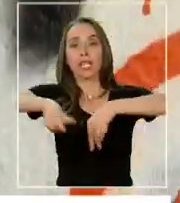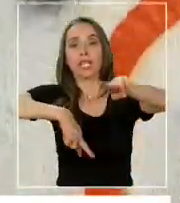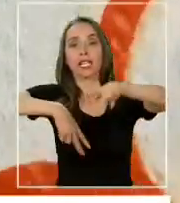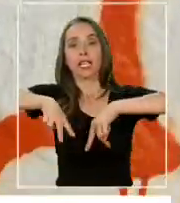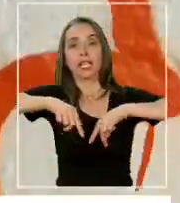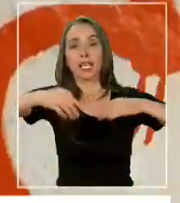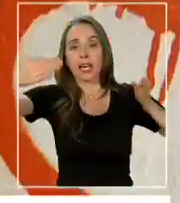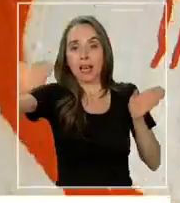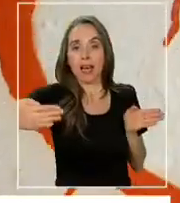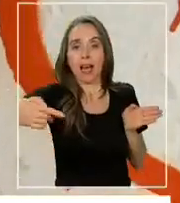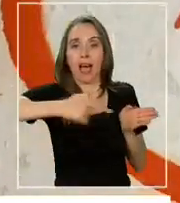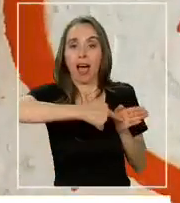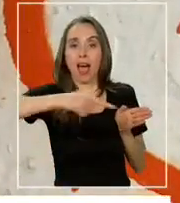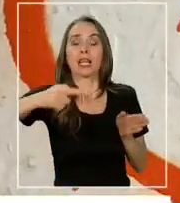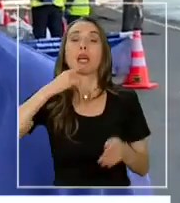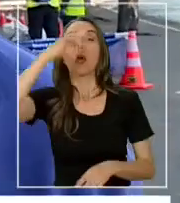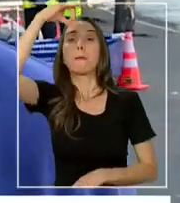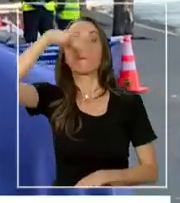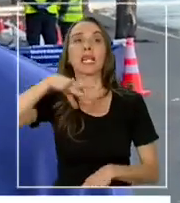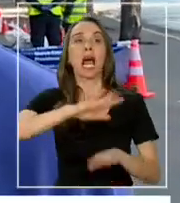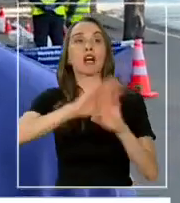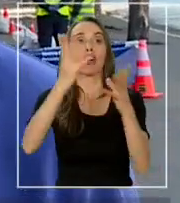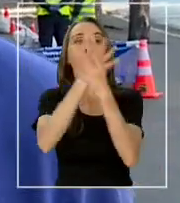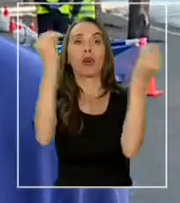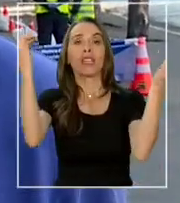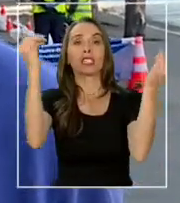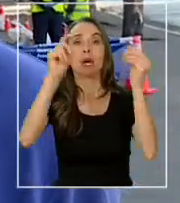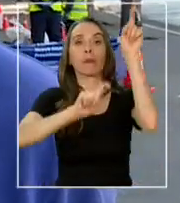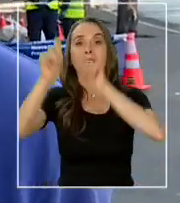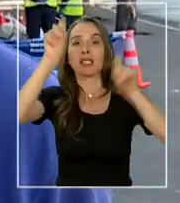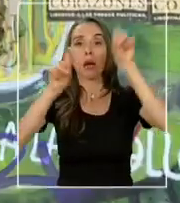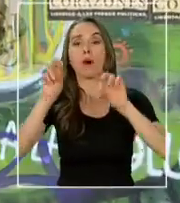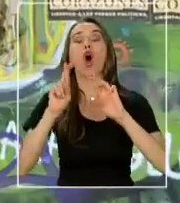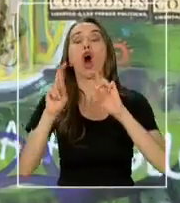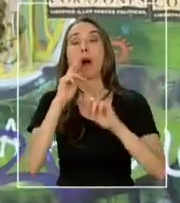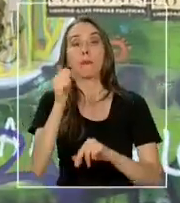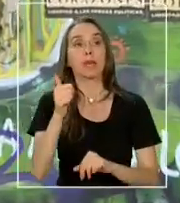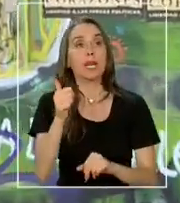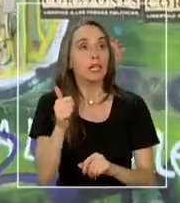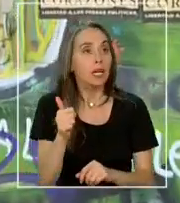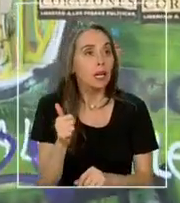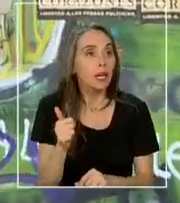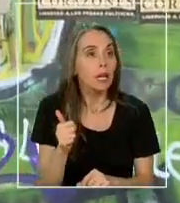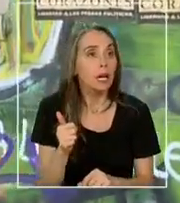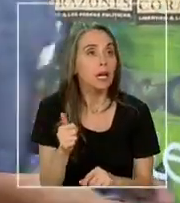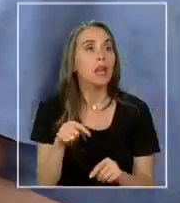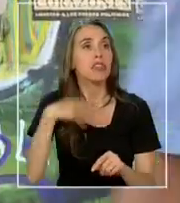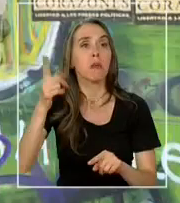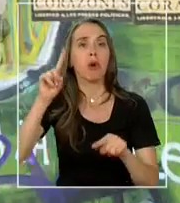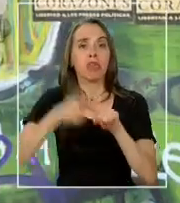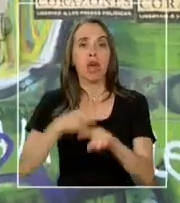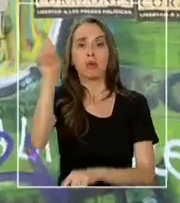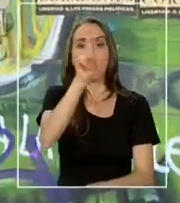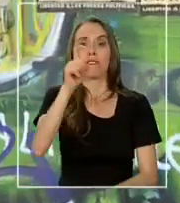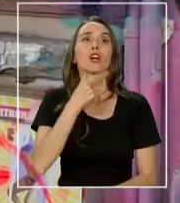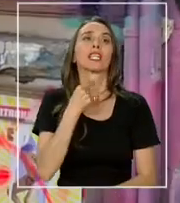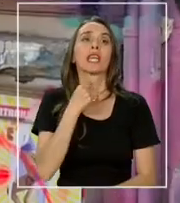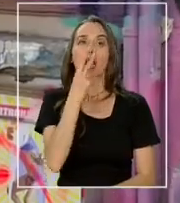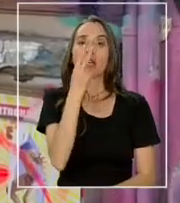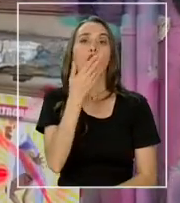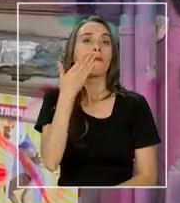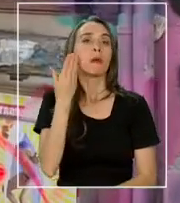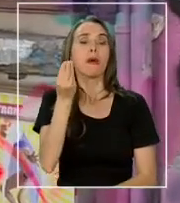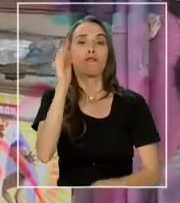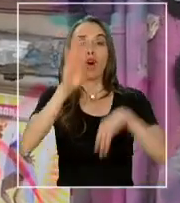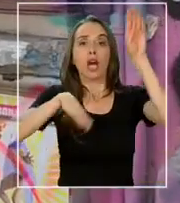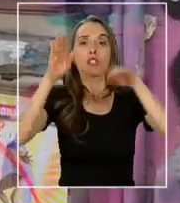este sector. Sería un milagro que desaparecieran, puede hacer que tengan éxito. Lo van a rayar igual, pero a mí me encantaría tenerlo limpio. Qué bueno que lo